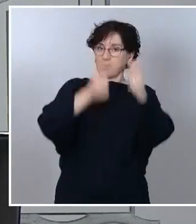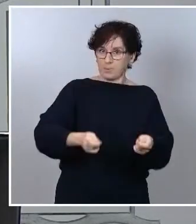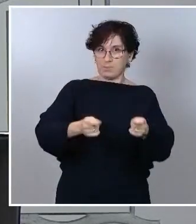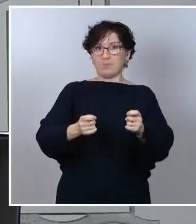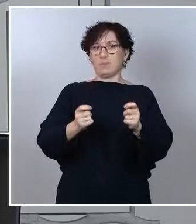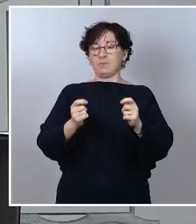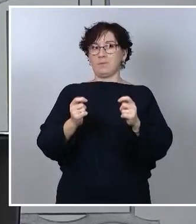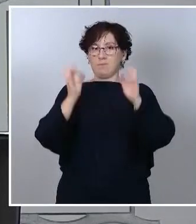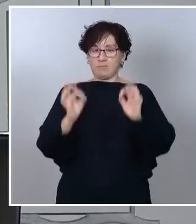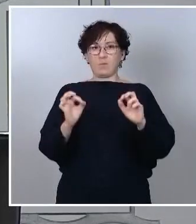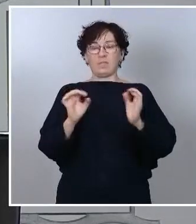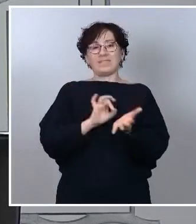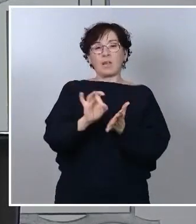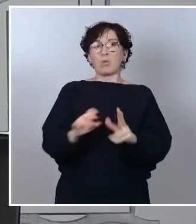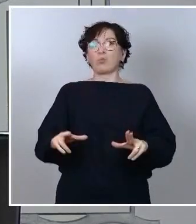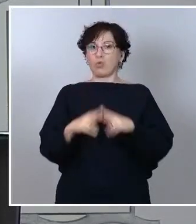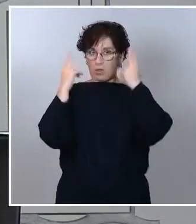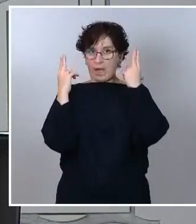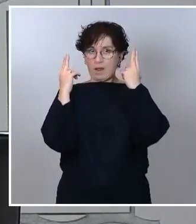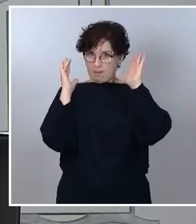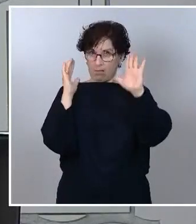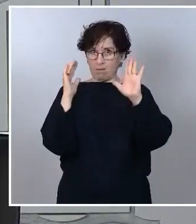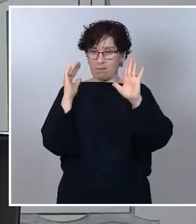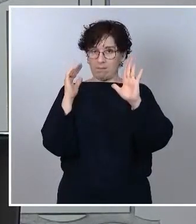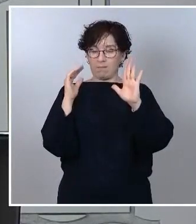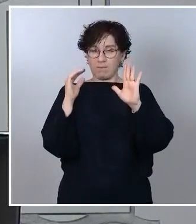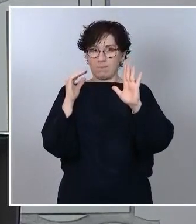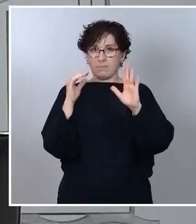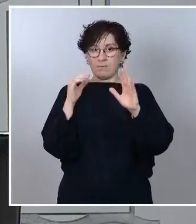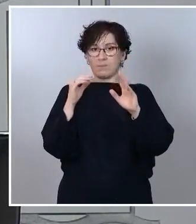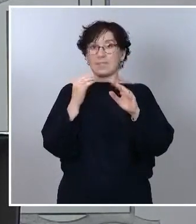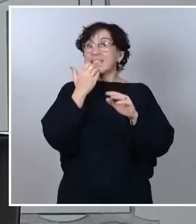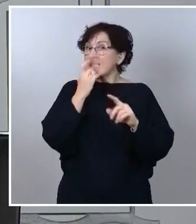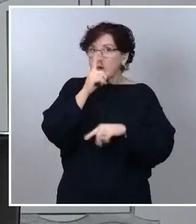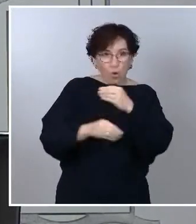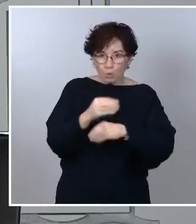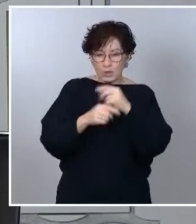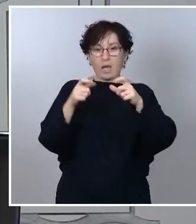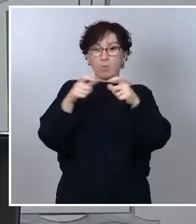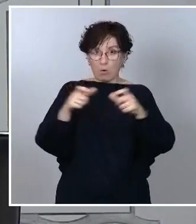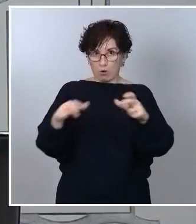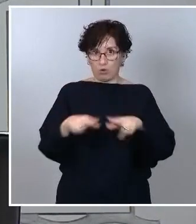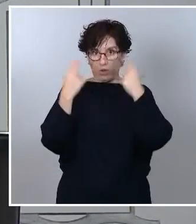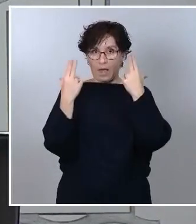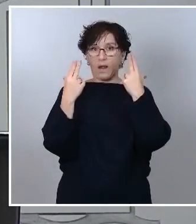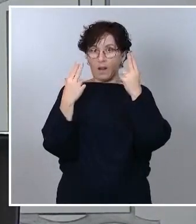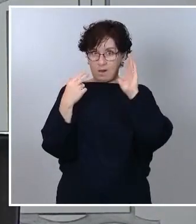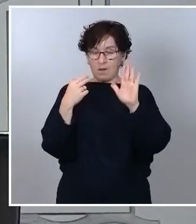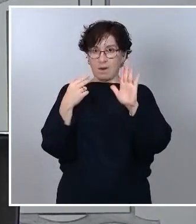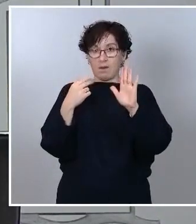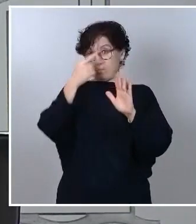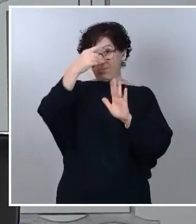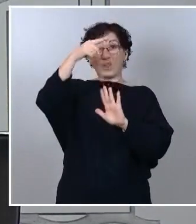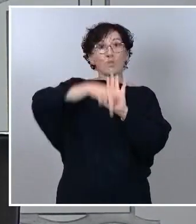no son beneficiarias del bono social en este segundo supuesto saben ustedes que la propia normativa recoge qué condiciones